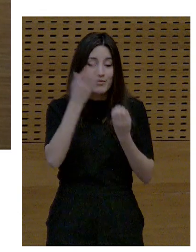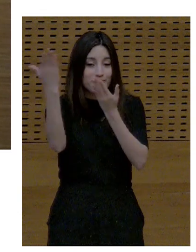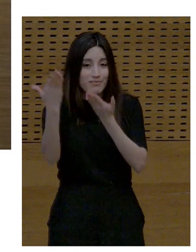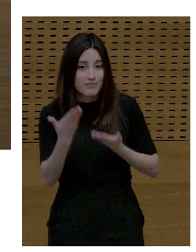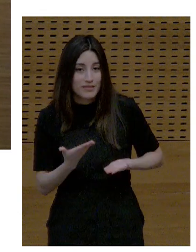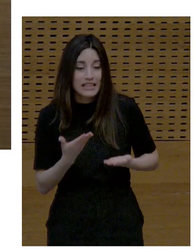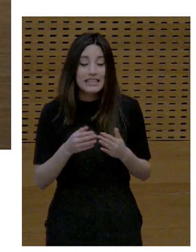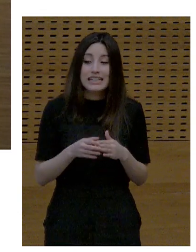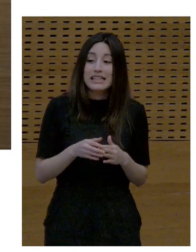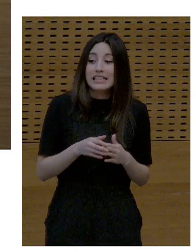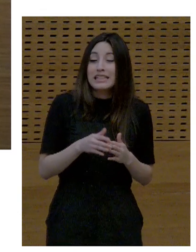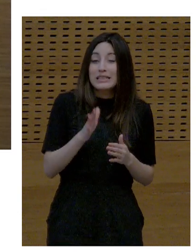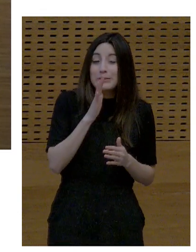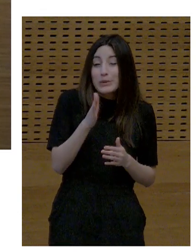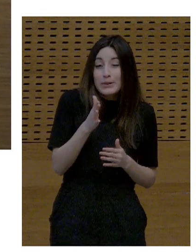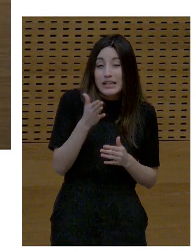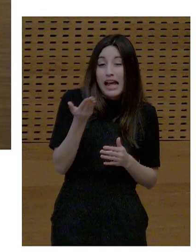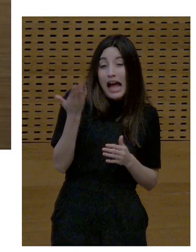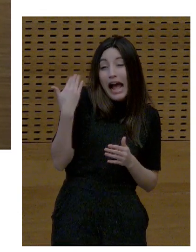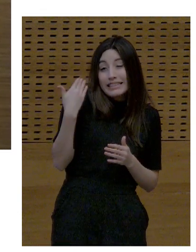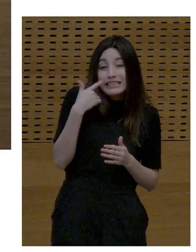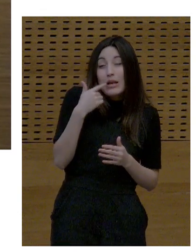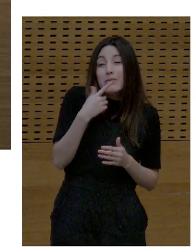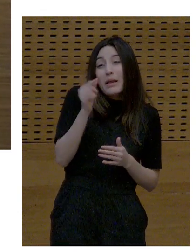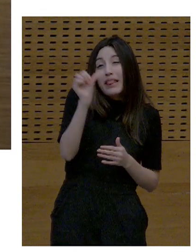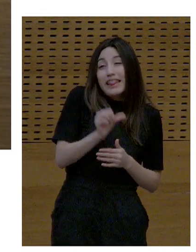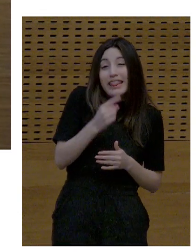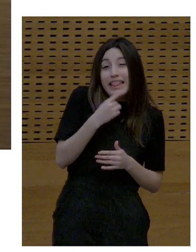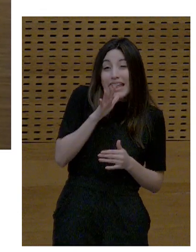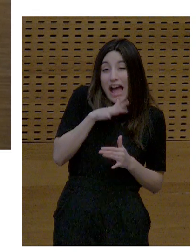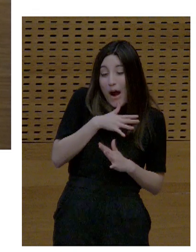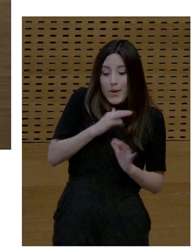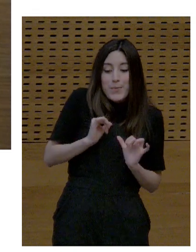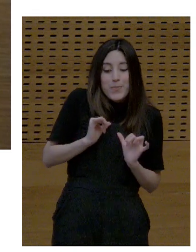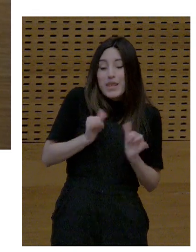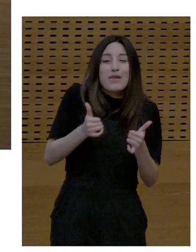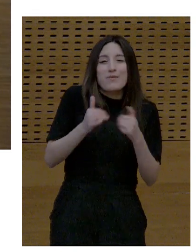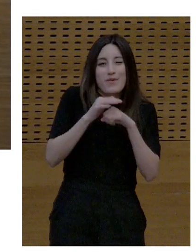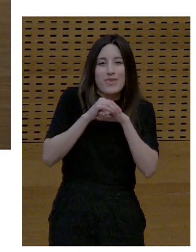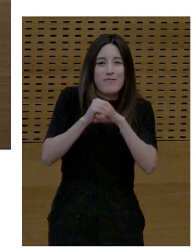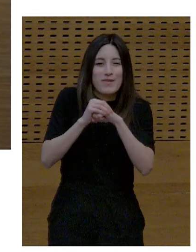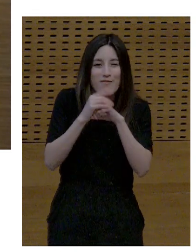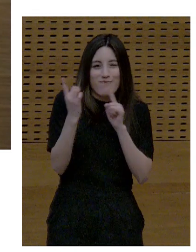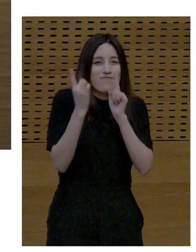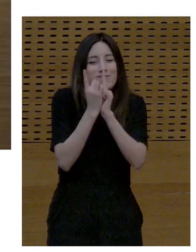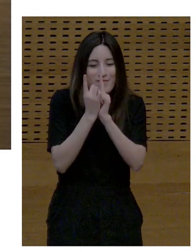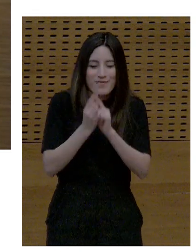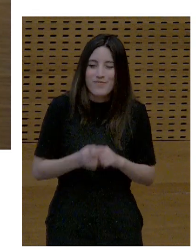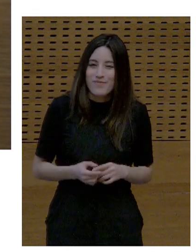como en aquella película, que esperamos que este sea el inicio de una gran amistad, ¿eh? Muchas gracias y cuando quieras.